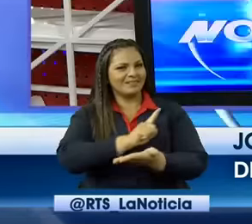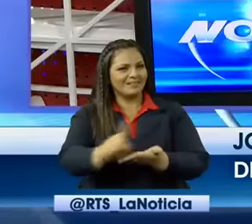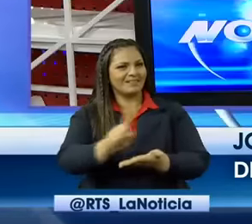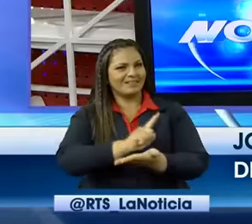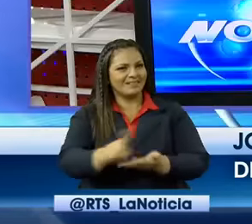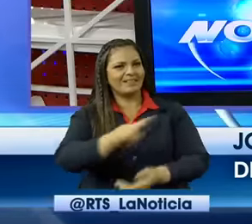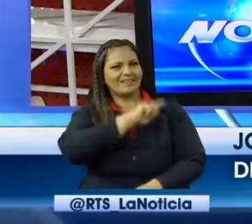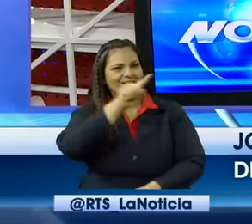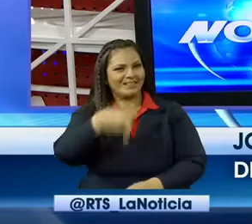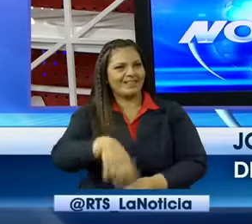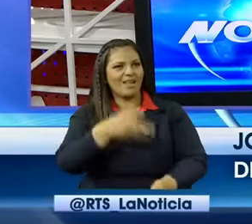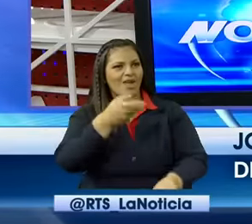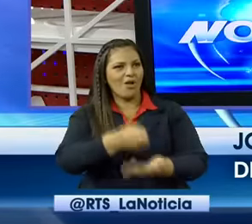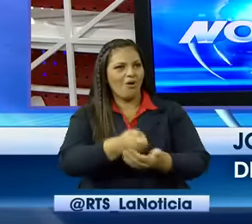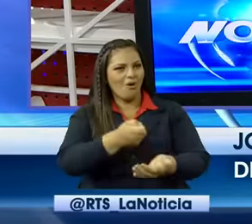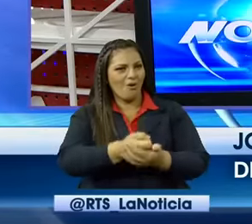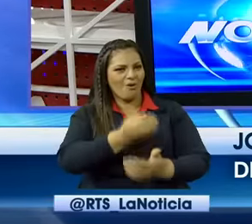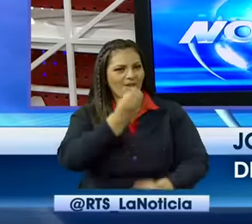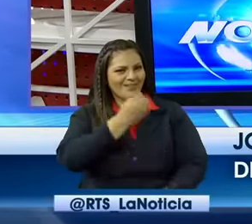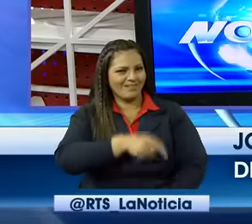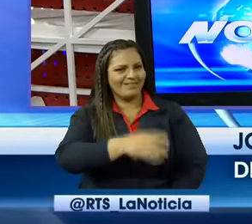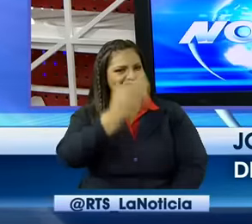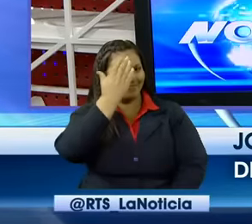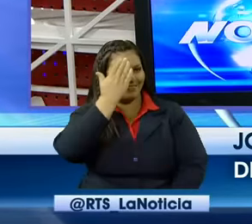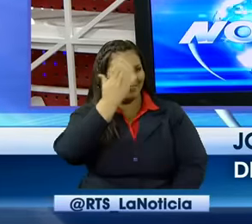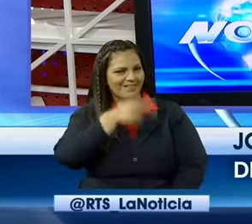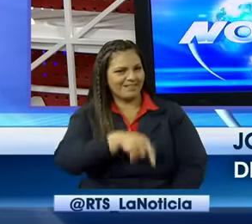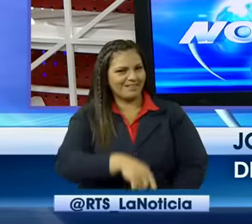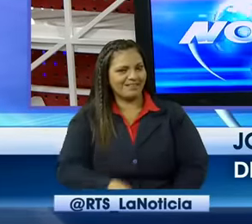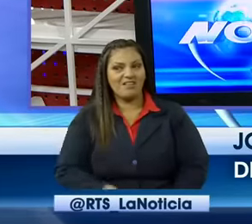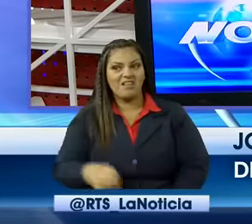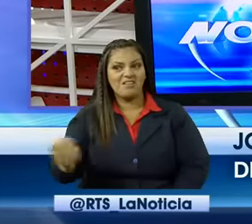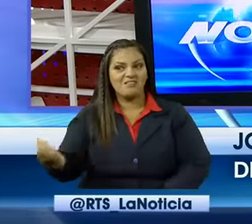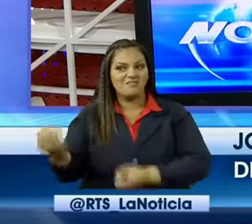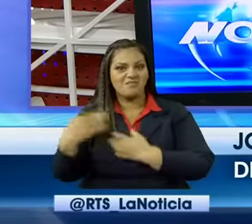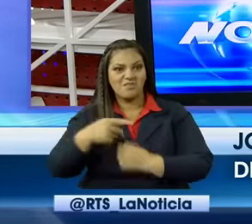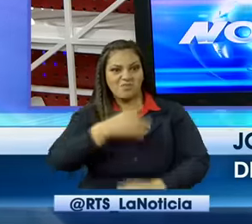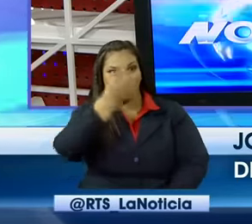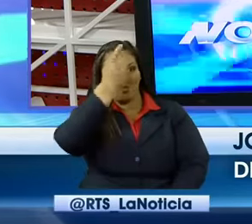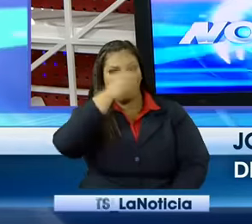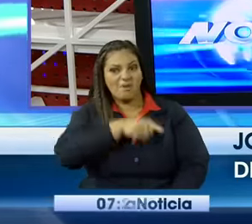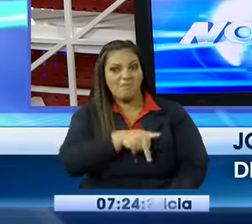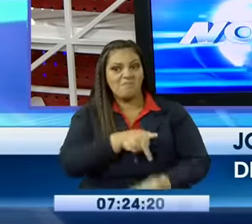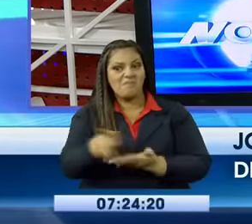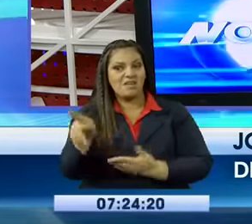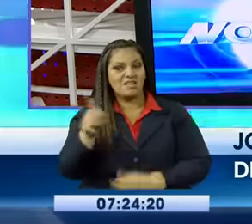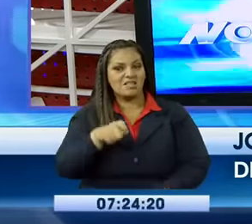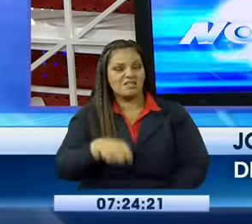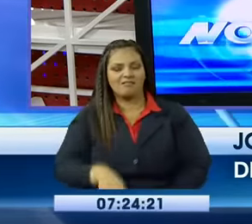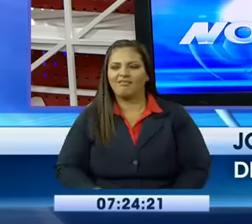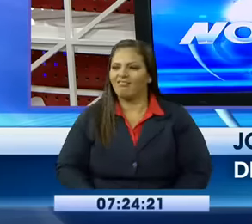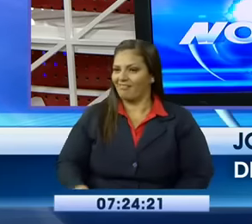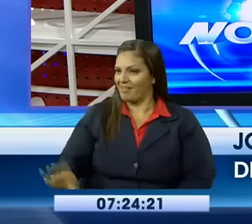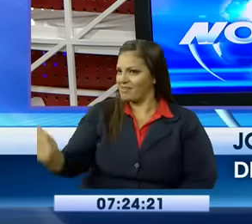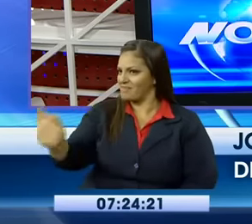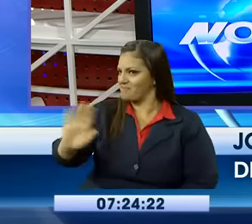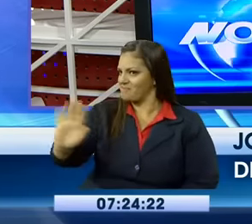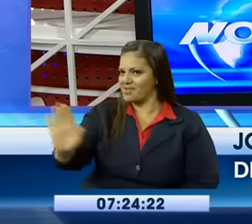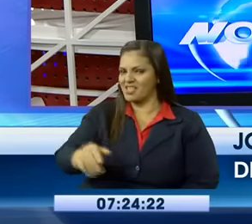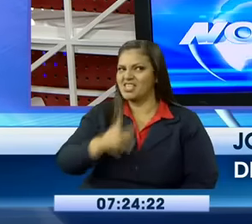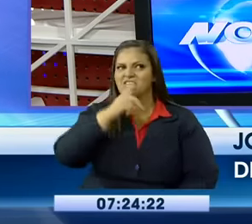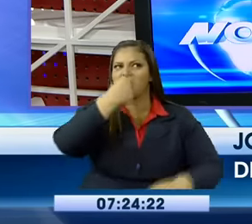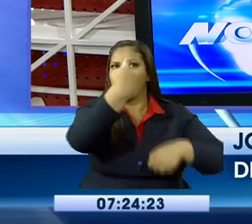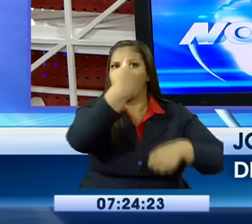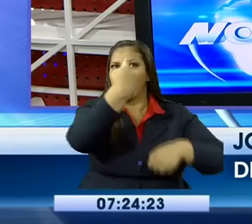Donde, por cierto... A ver, don Jorge, a ver. Se acerque a cancelar, me dice. Don Jorge, me está oyendo. Por supuesto. A ver, a mí nadie me